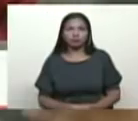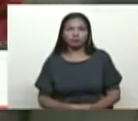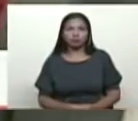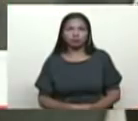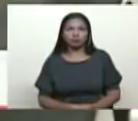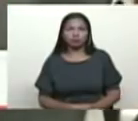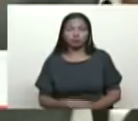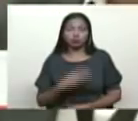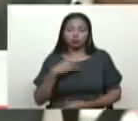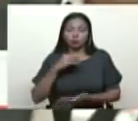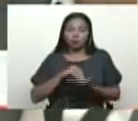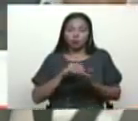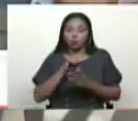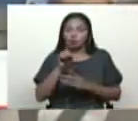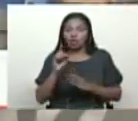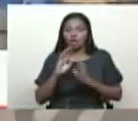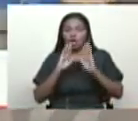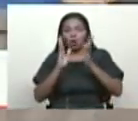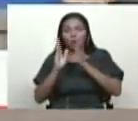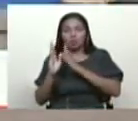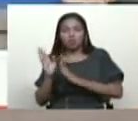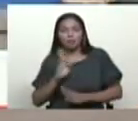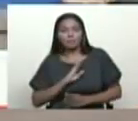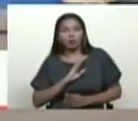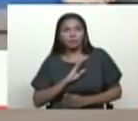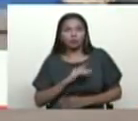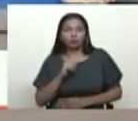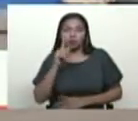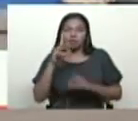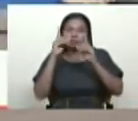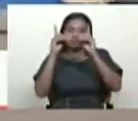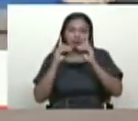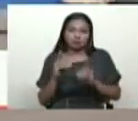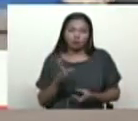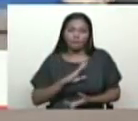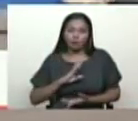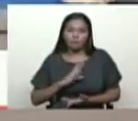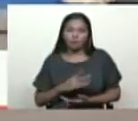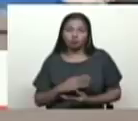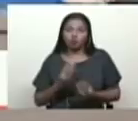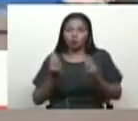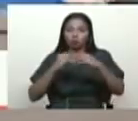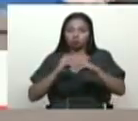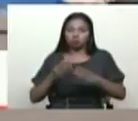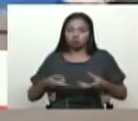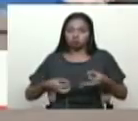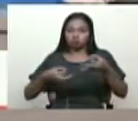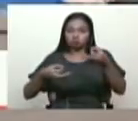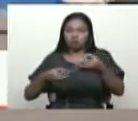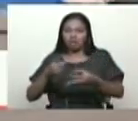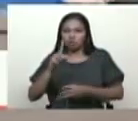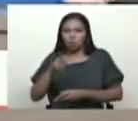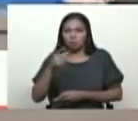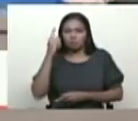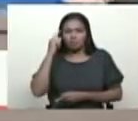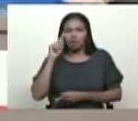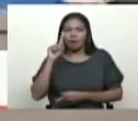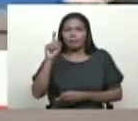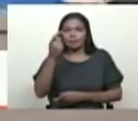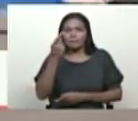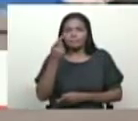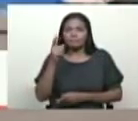Yo propongo, ustedes coordinen, yo propongo, ustedes deciden. Yo propongo que esos días del